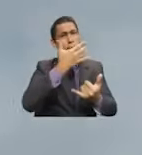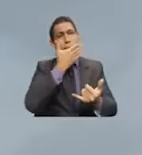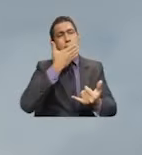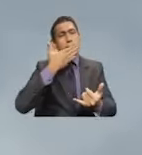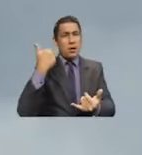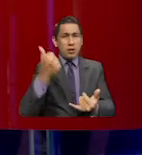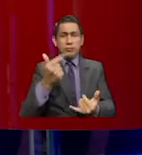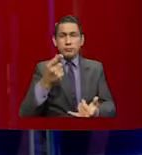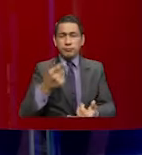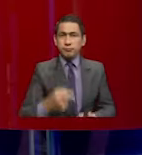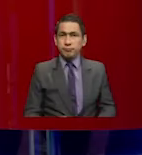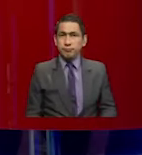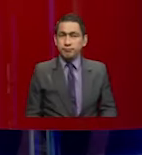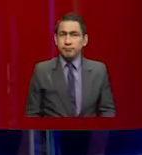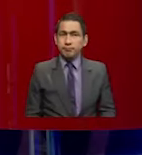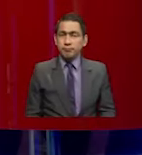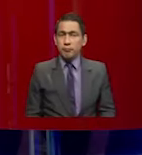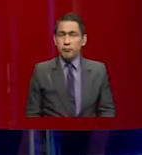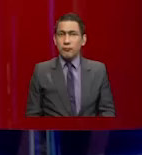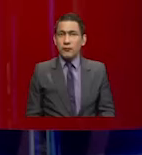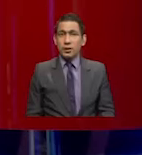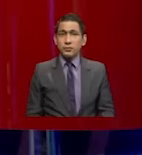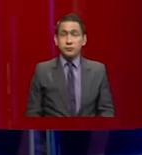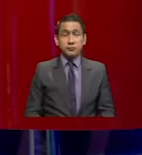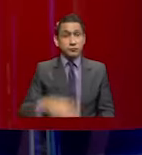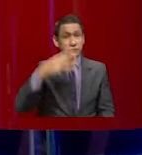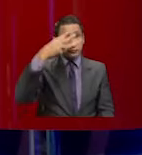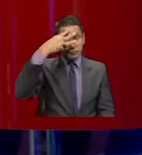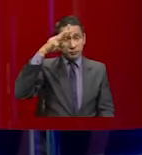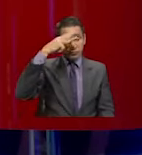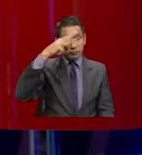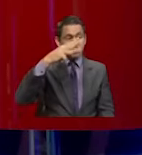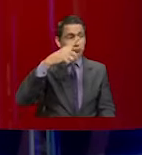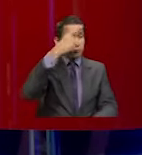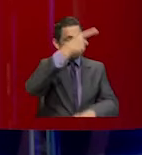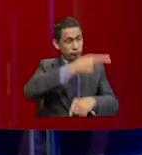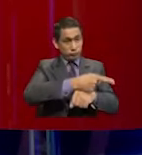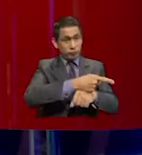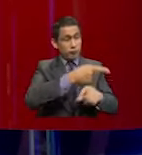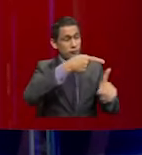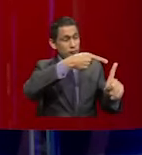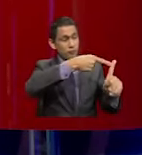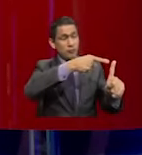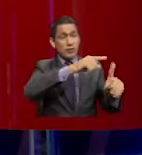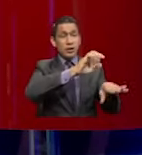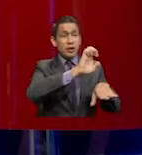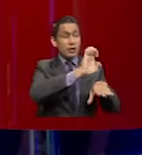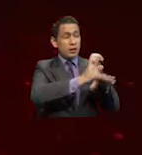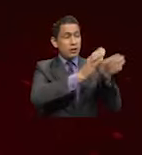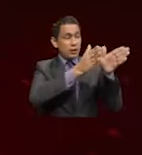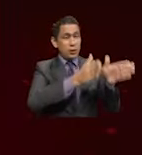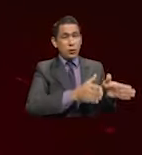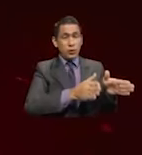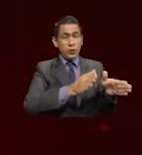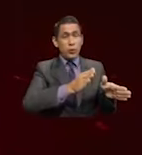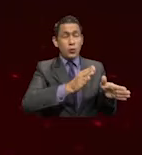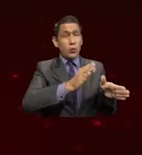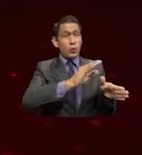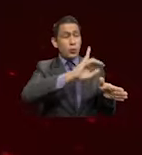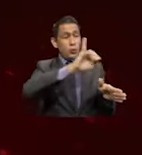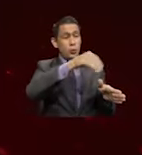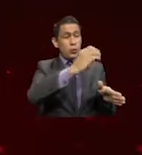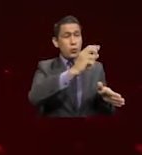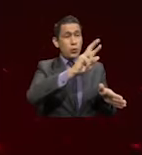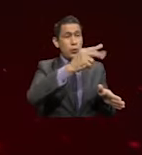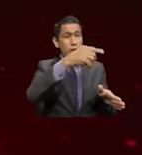TC Televisión. México negó la extradición del ecuatoriano Jorge O.C.M., quien fue requerido por